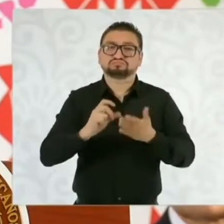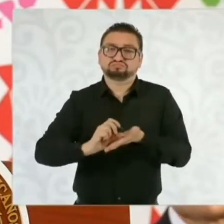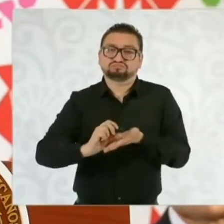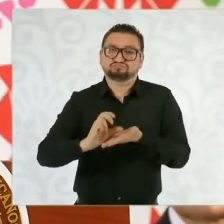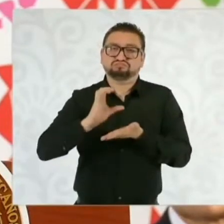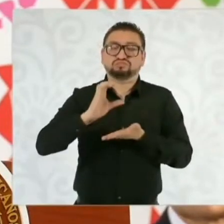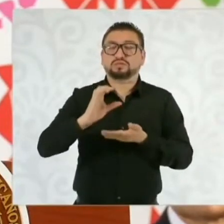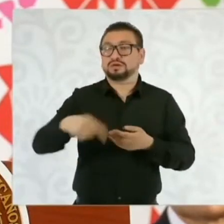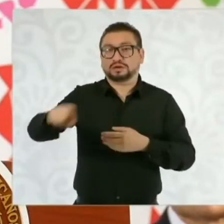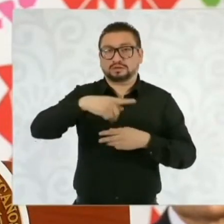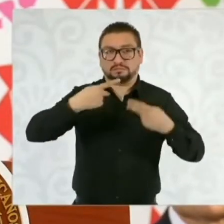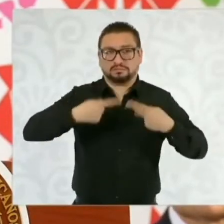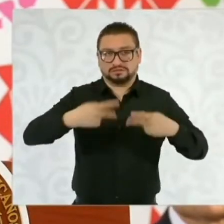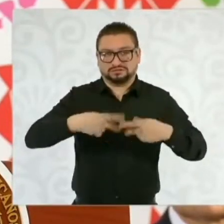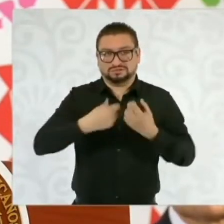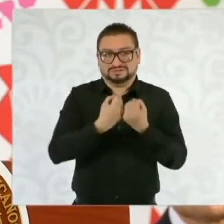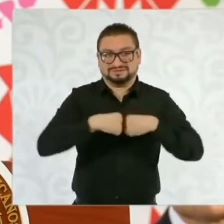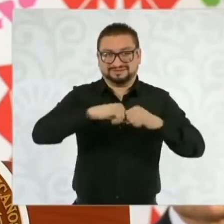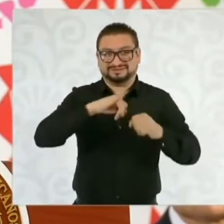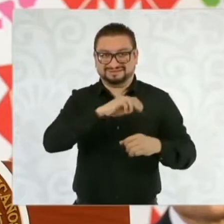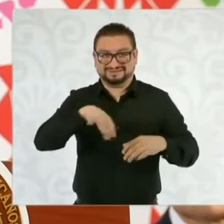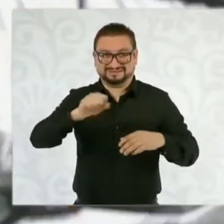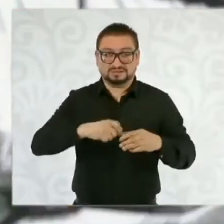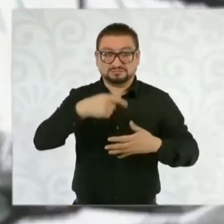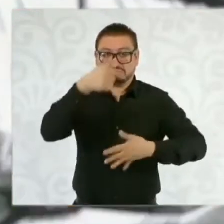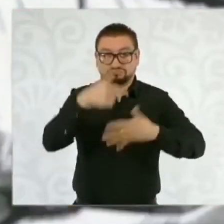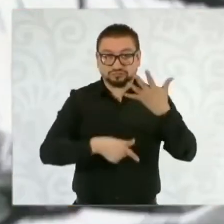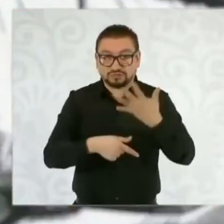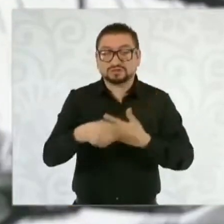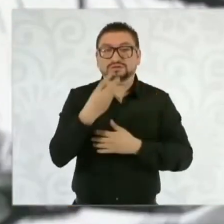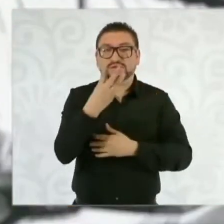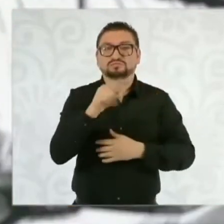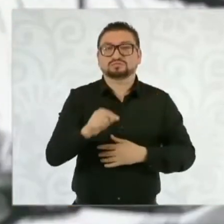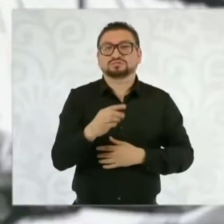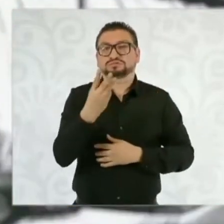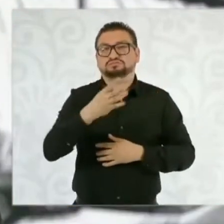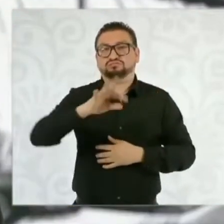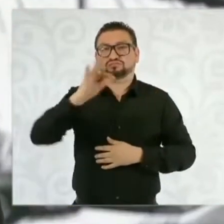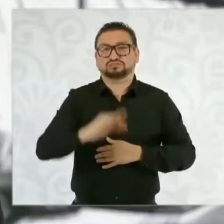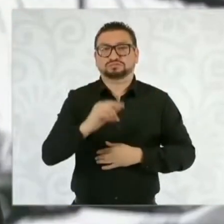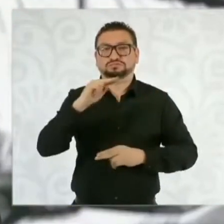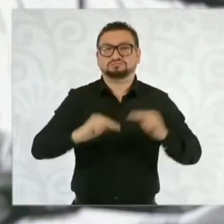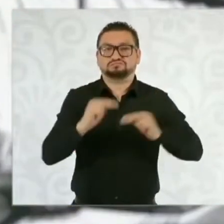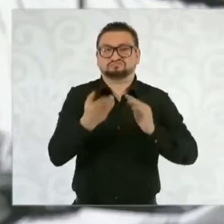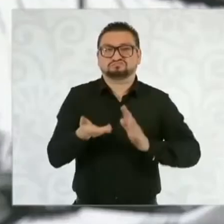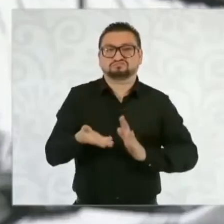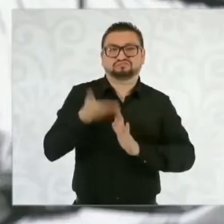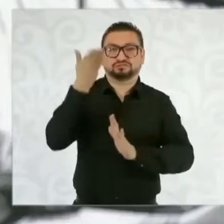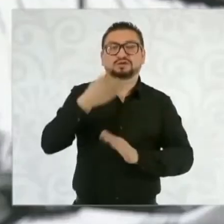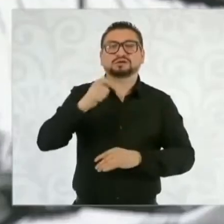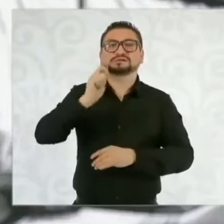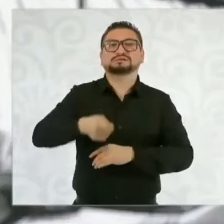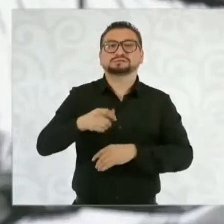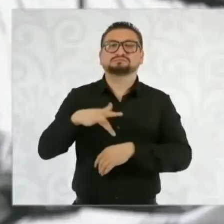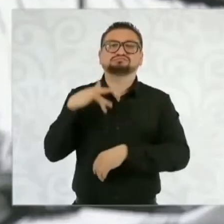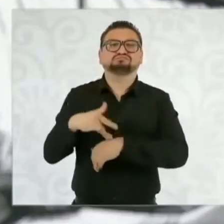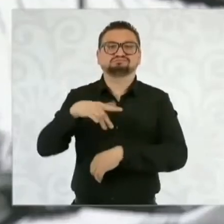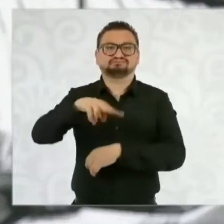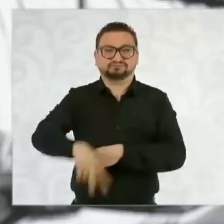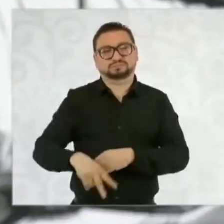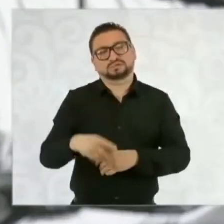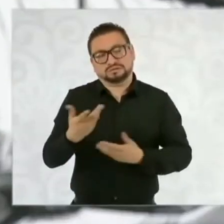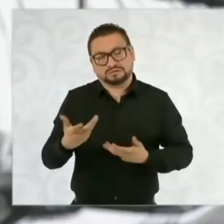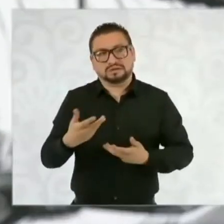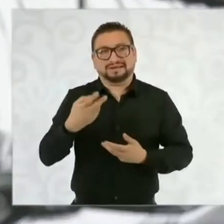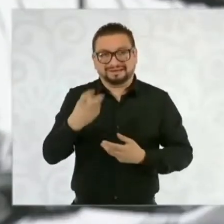que están registradas en el IMSS. Ha crecido ya en 23.3% en términos reales, es decir, pues evidentemente muy